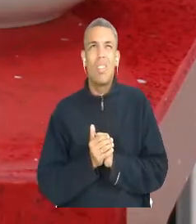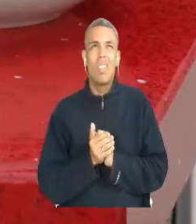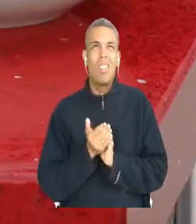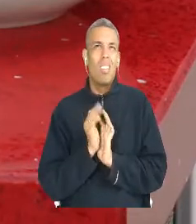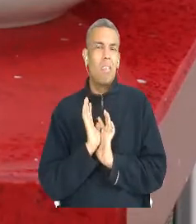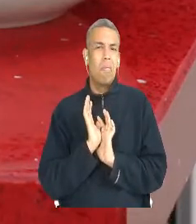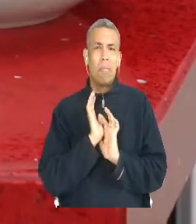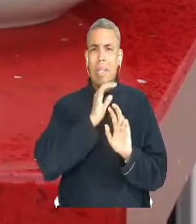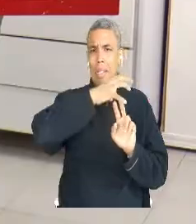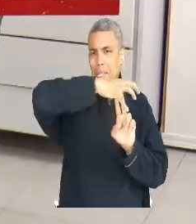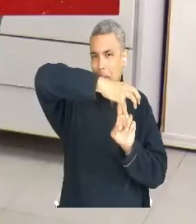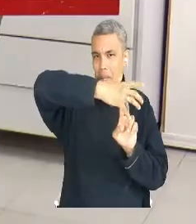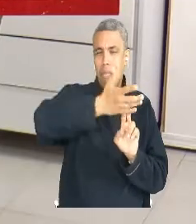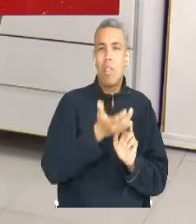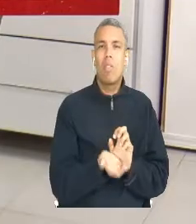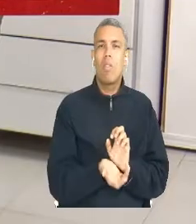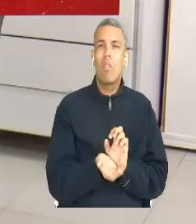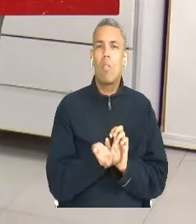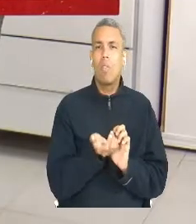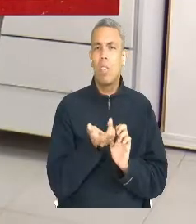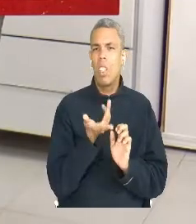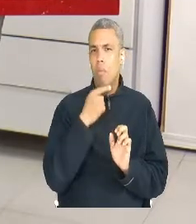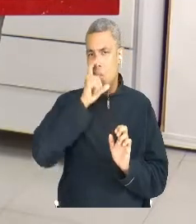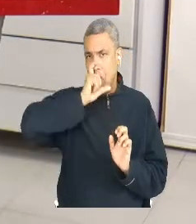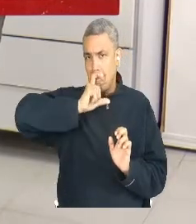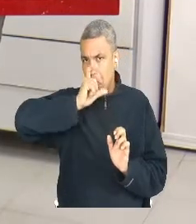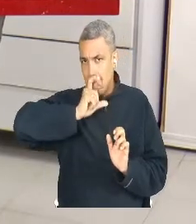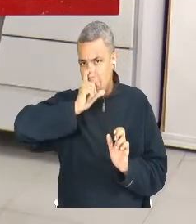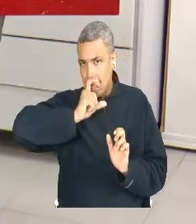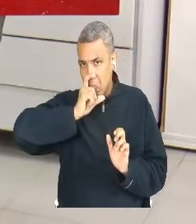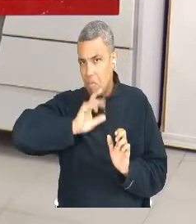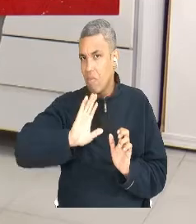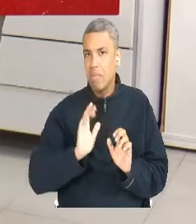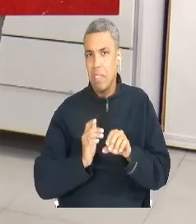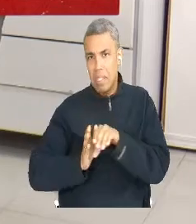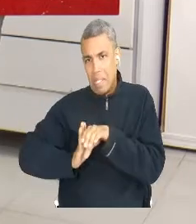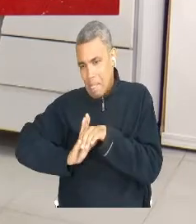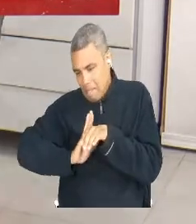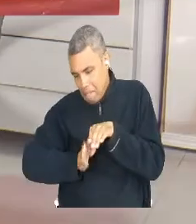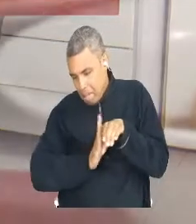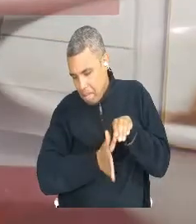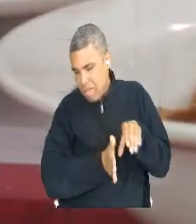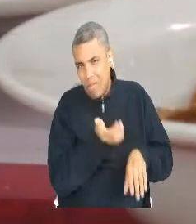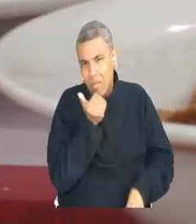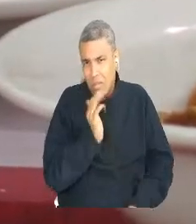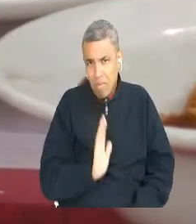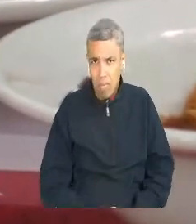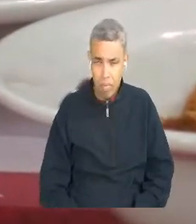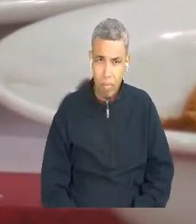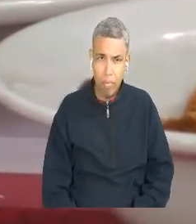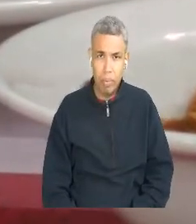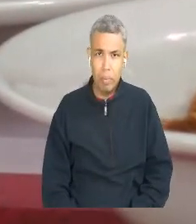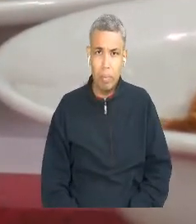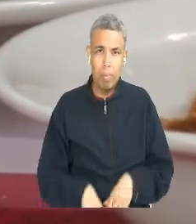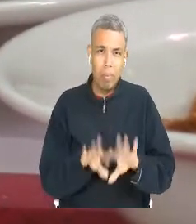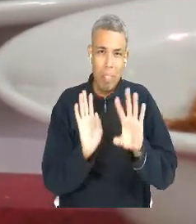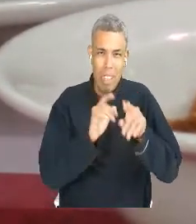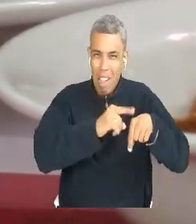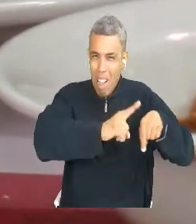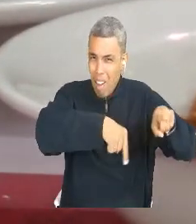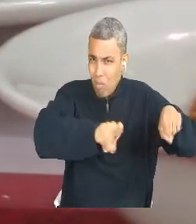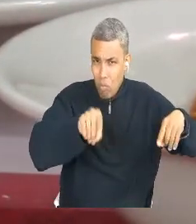presentan, es muy común que los presenten así. Quedan como una empanadita. ¿Sí? Ya de pronto hay personas o cocineros que los presentan de otra